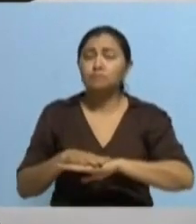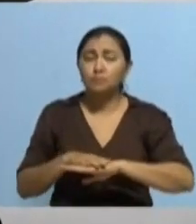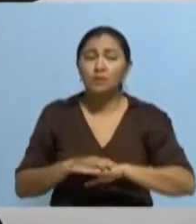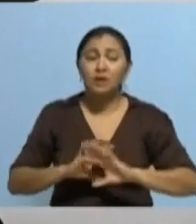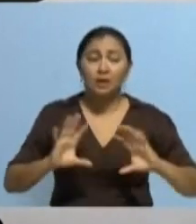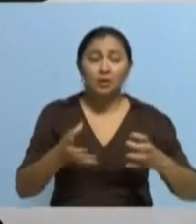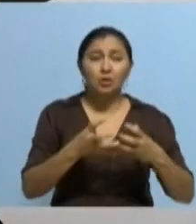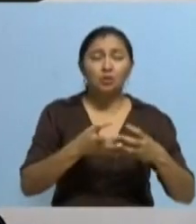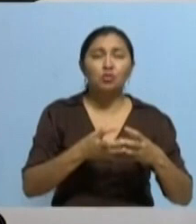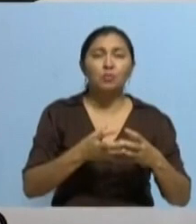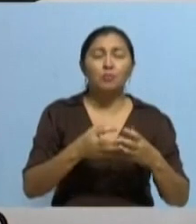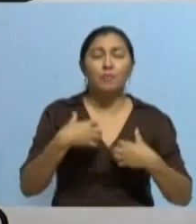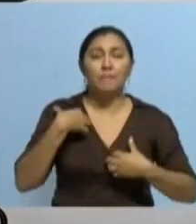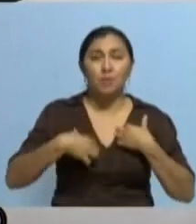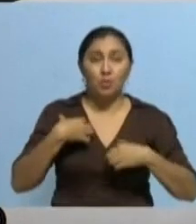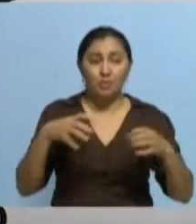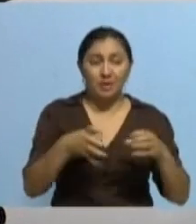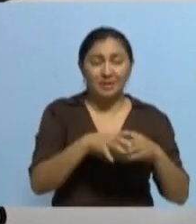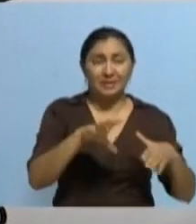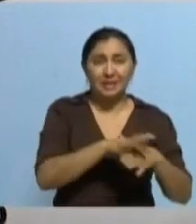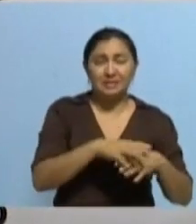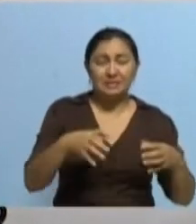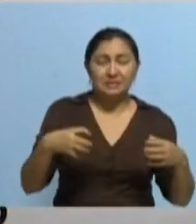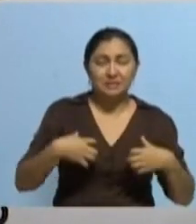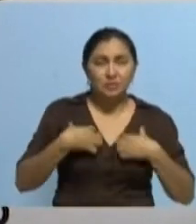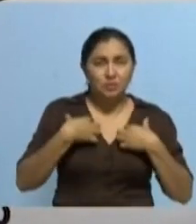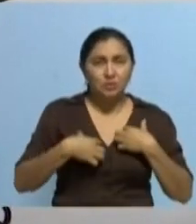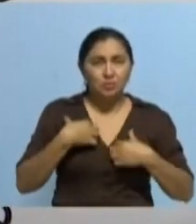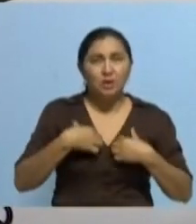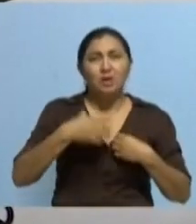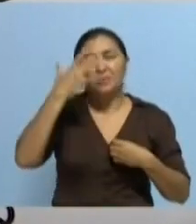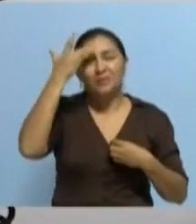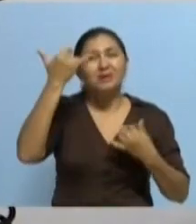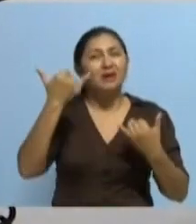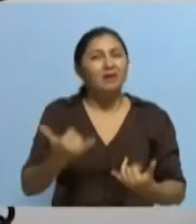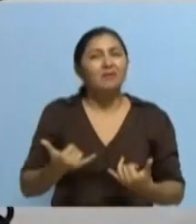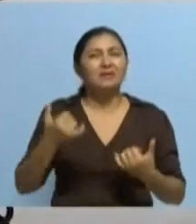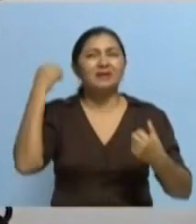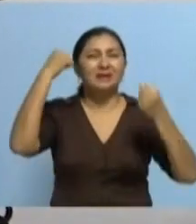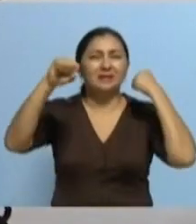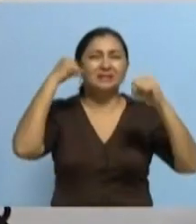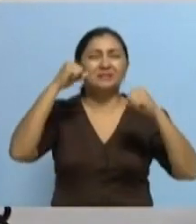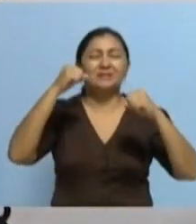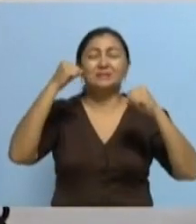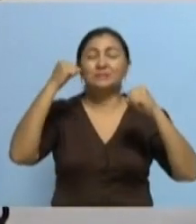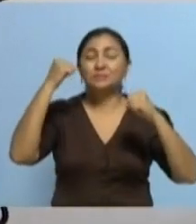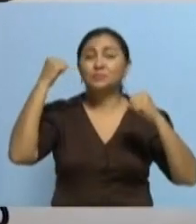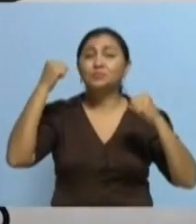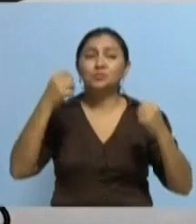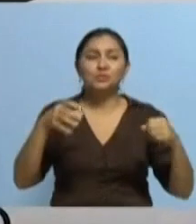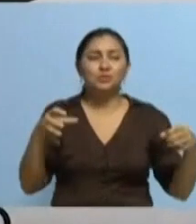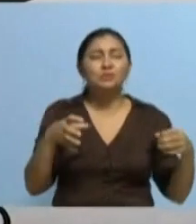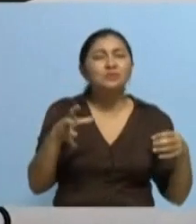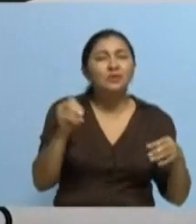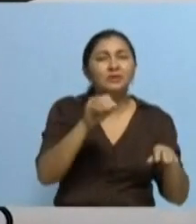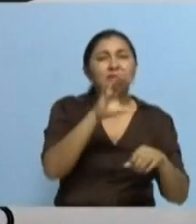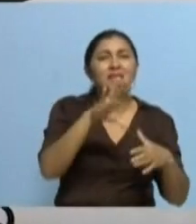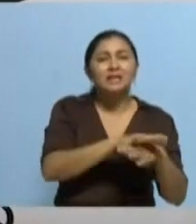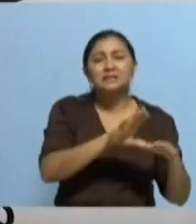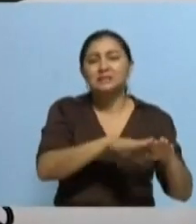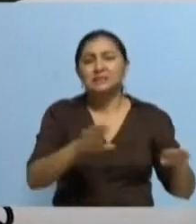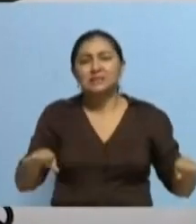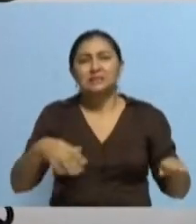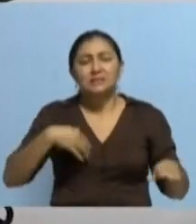preocupado porque se acerca la temporada de carnaval, época que se torna bastante neurálgica para el gremio, porque la delincuencia piensa